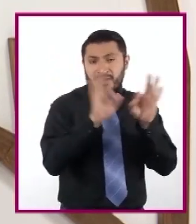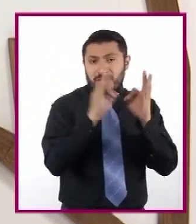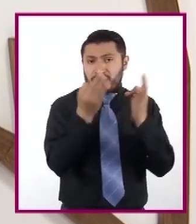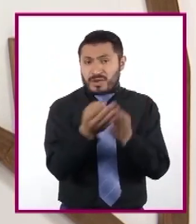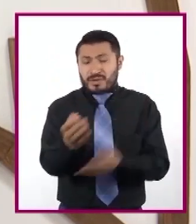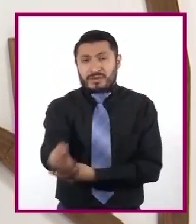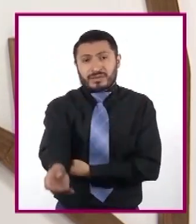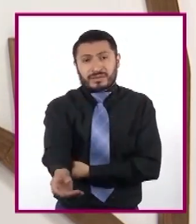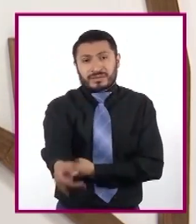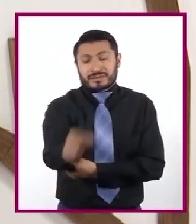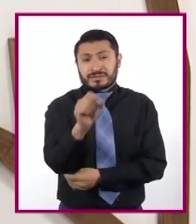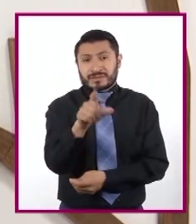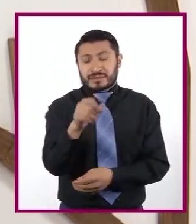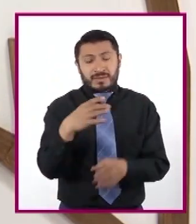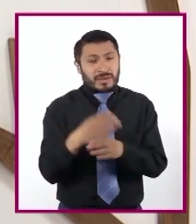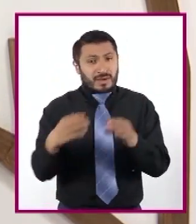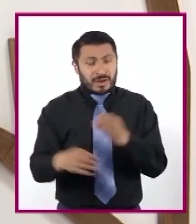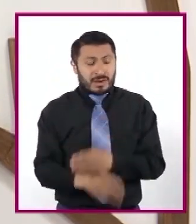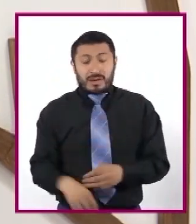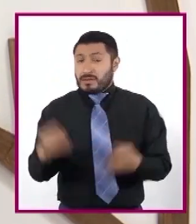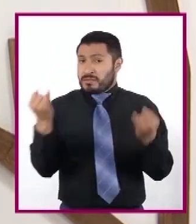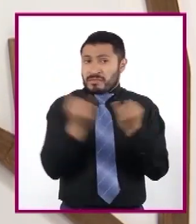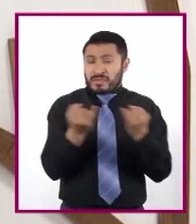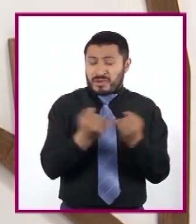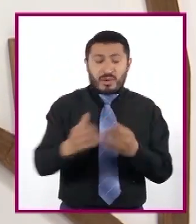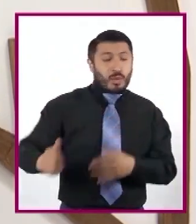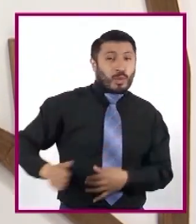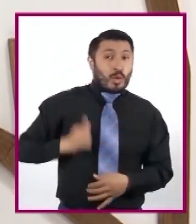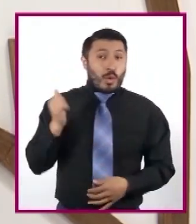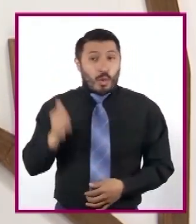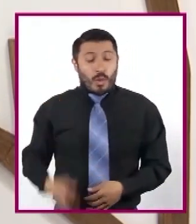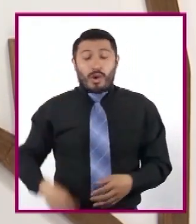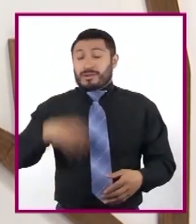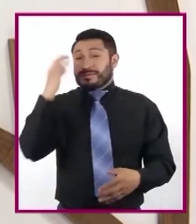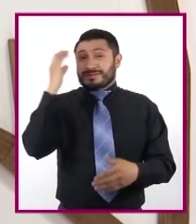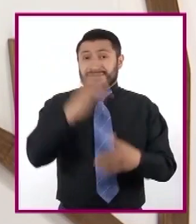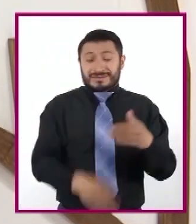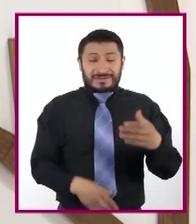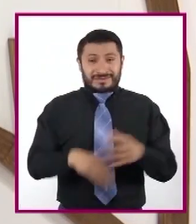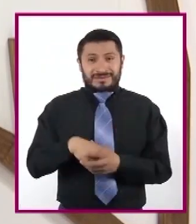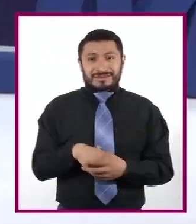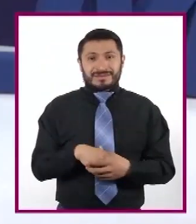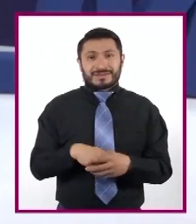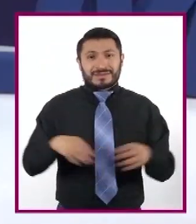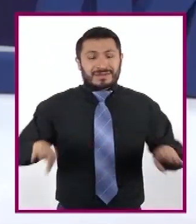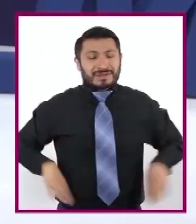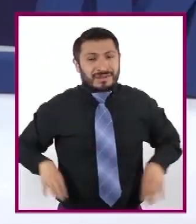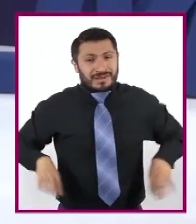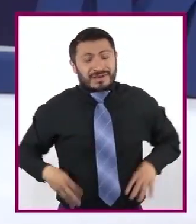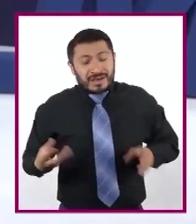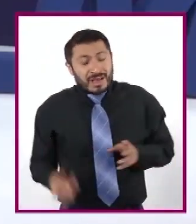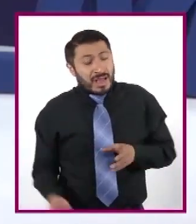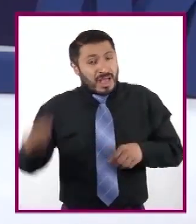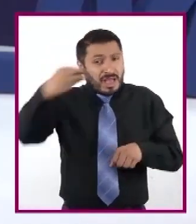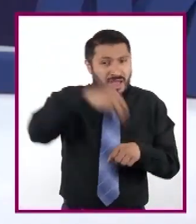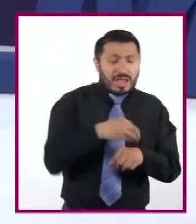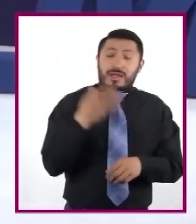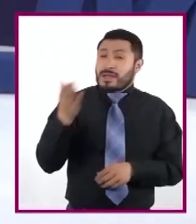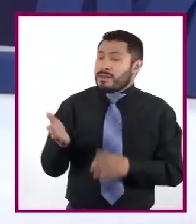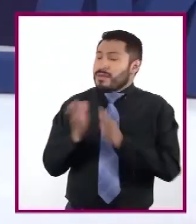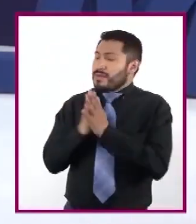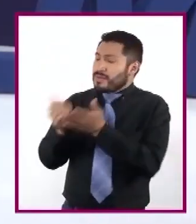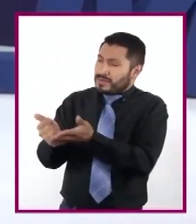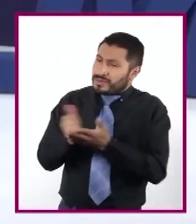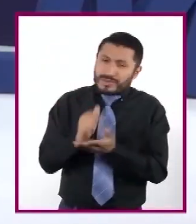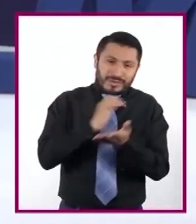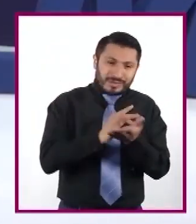referirse a un objeto y también aprovecharemos para completar sus características. Y para ello, le pido a Leslie que nos ayude